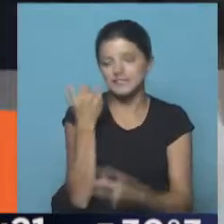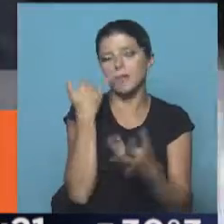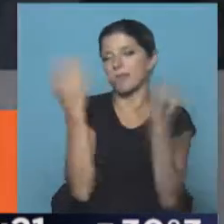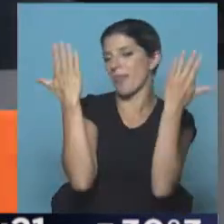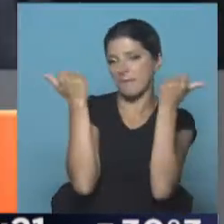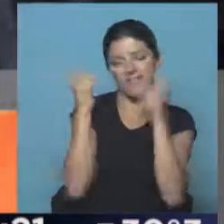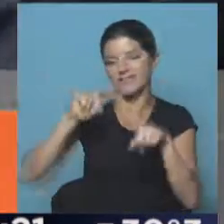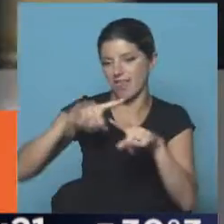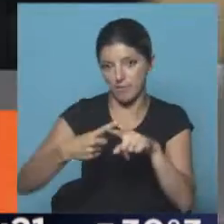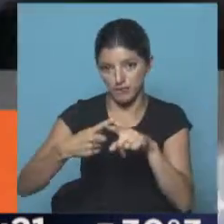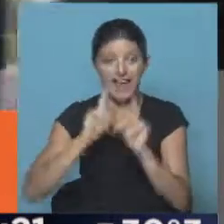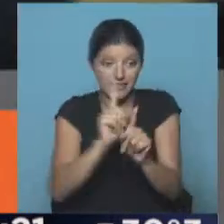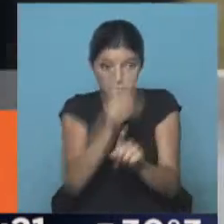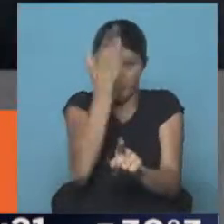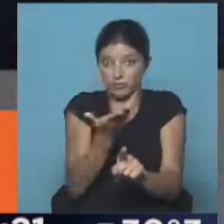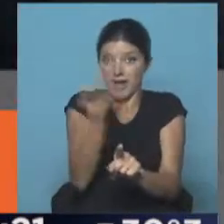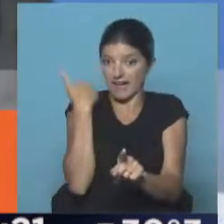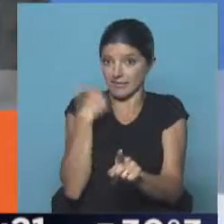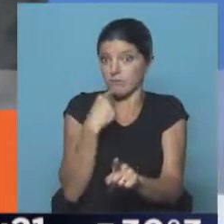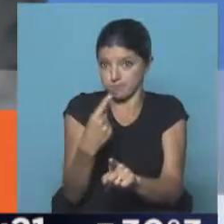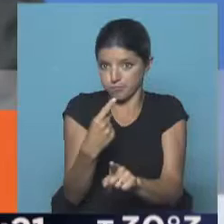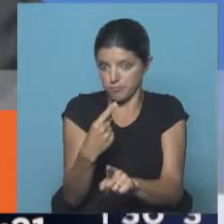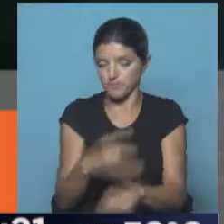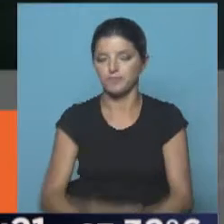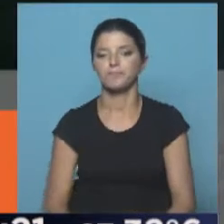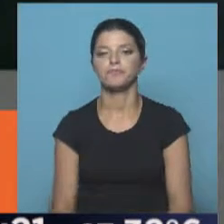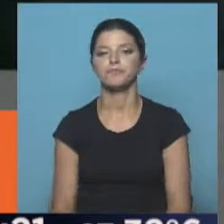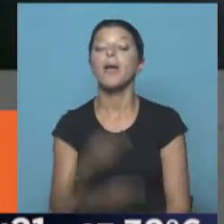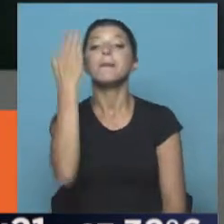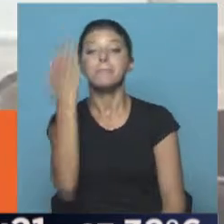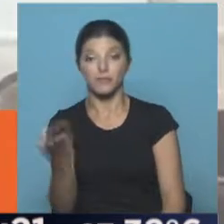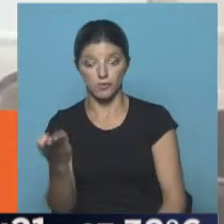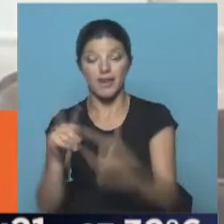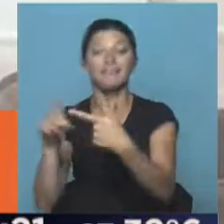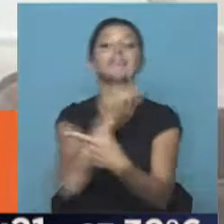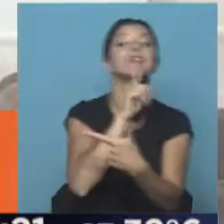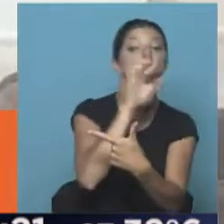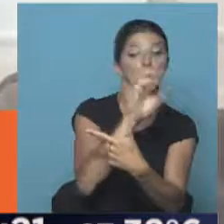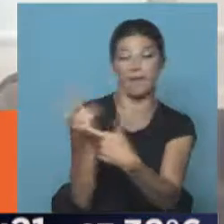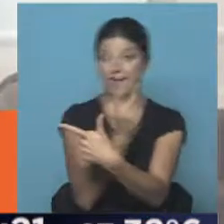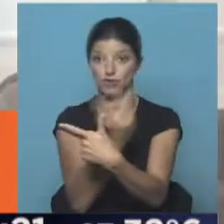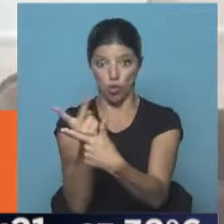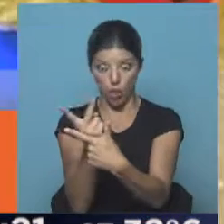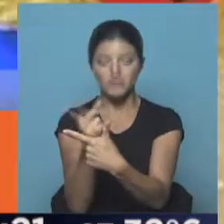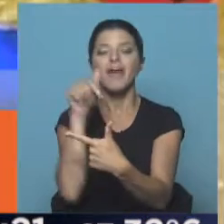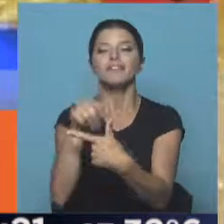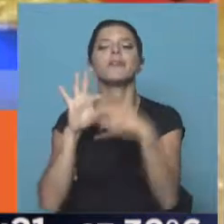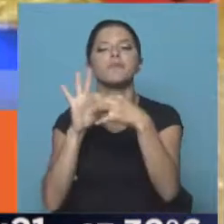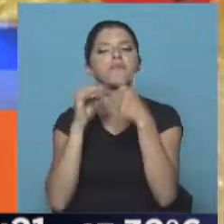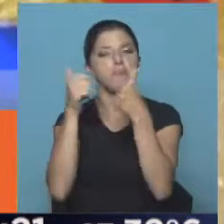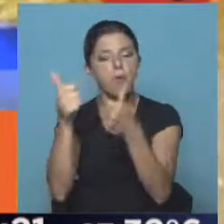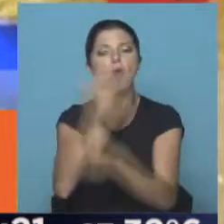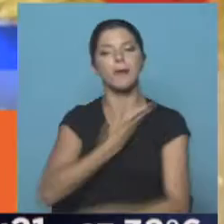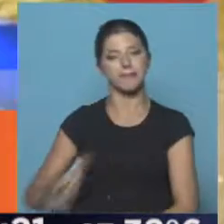francesa, tal como él mismo lo admitió. Fillon, al igual que Trump, tiene muy buena relación con el presidente